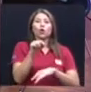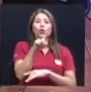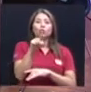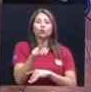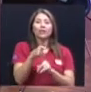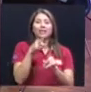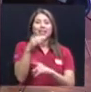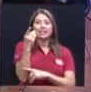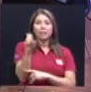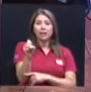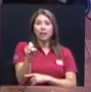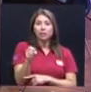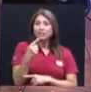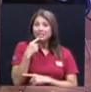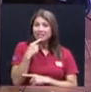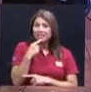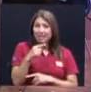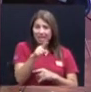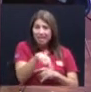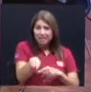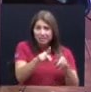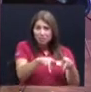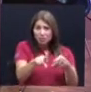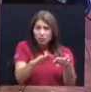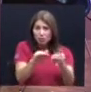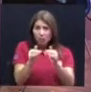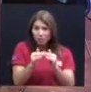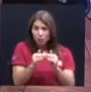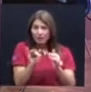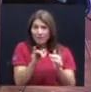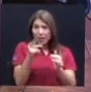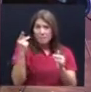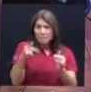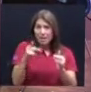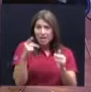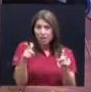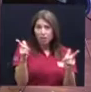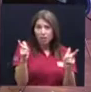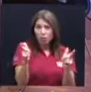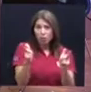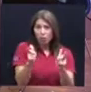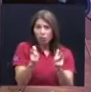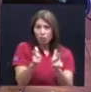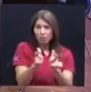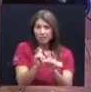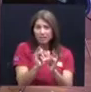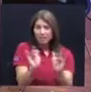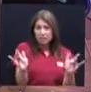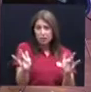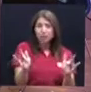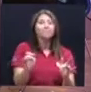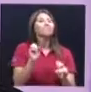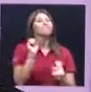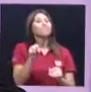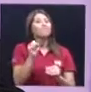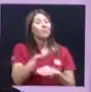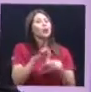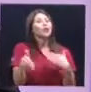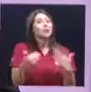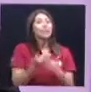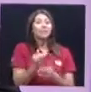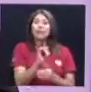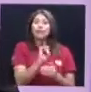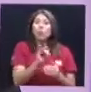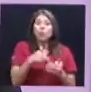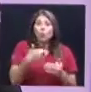población en peligro de extinción total de acuerdo sí O sea esto es como de estas especies que están Sí yo